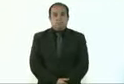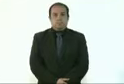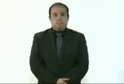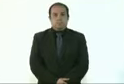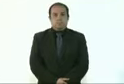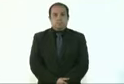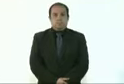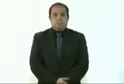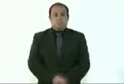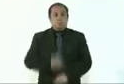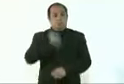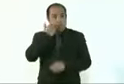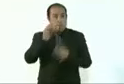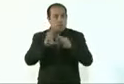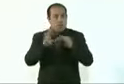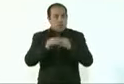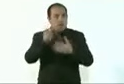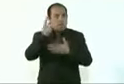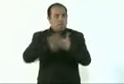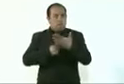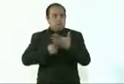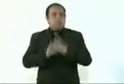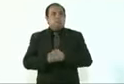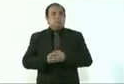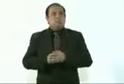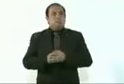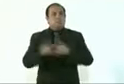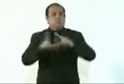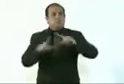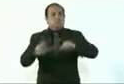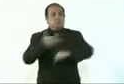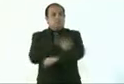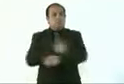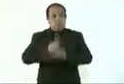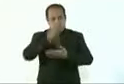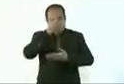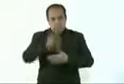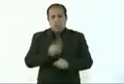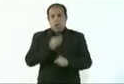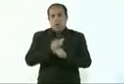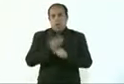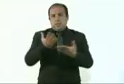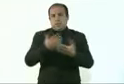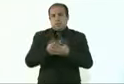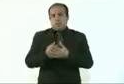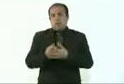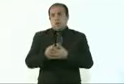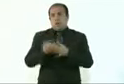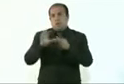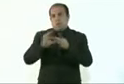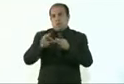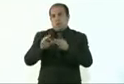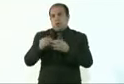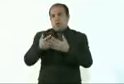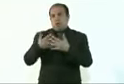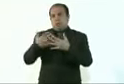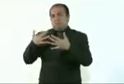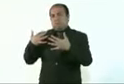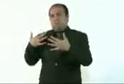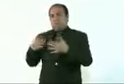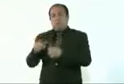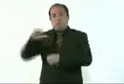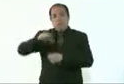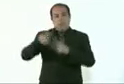Ahora les queremos platicar cómo va el Plan Nacional de Vacunación en la Ciudad de México. Primero vamos a una pequeña recapitulación de lo que inicia el día de hoy